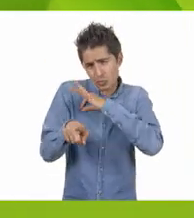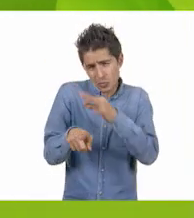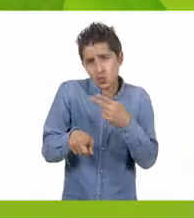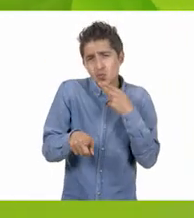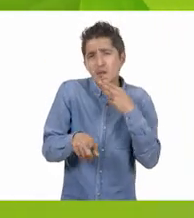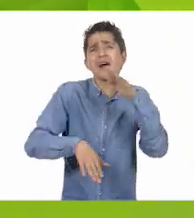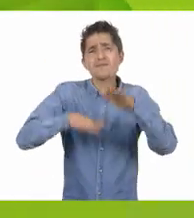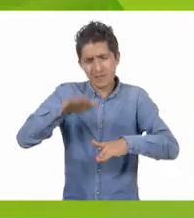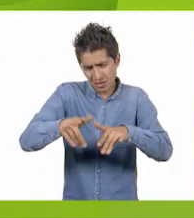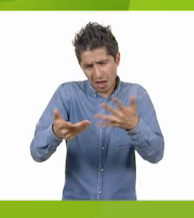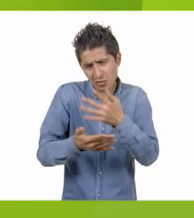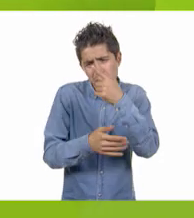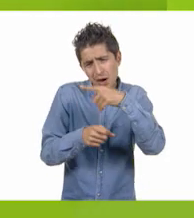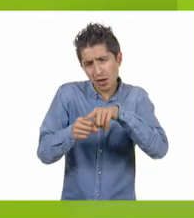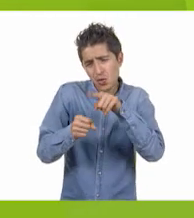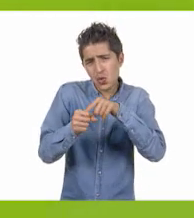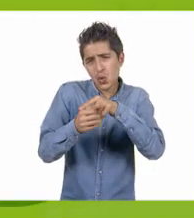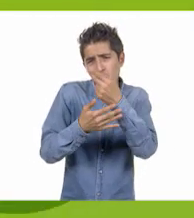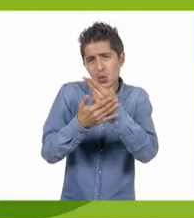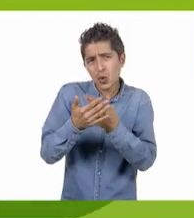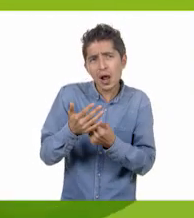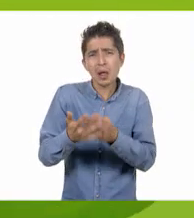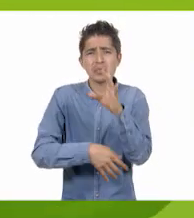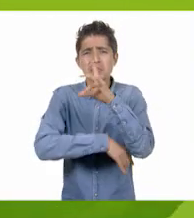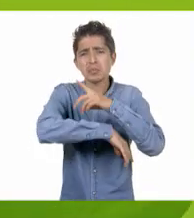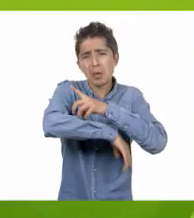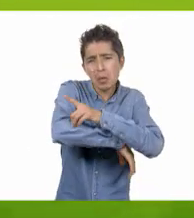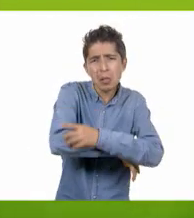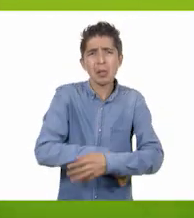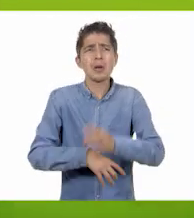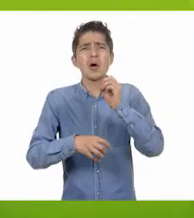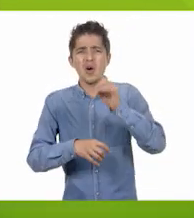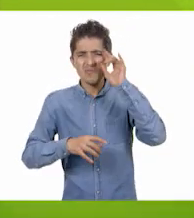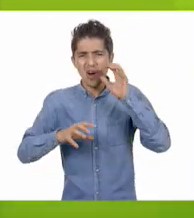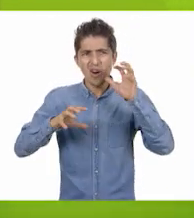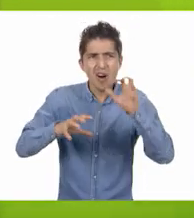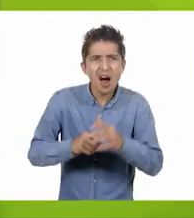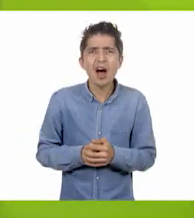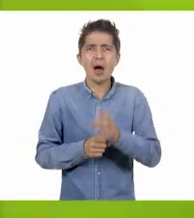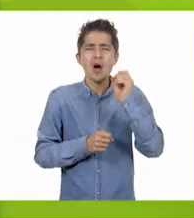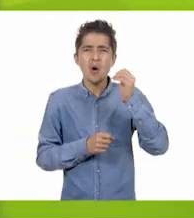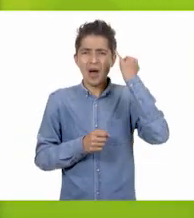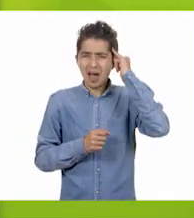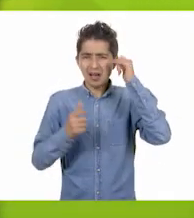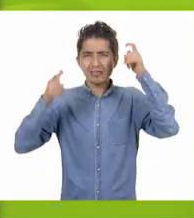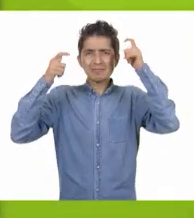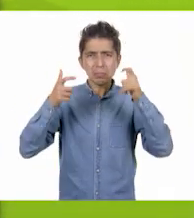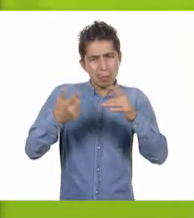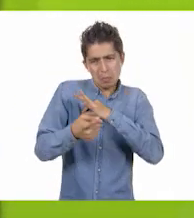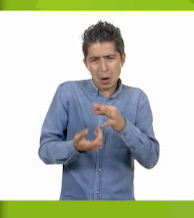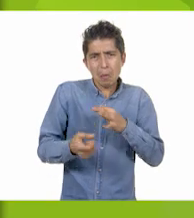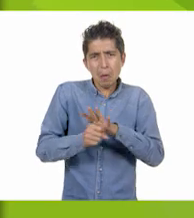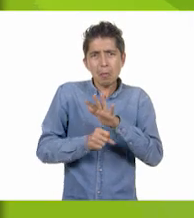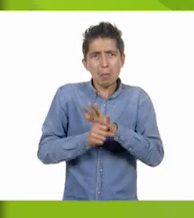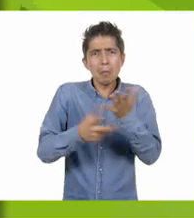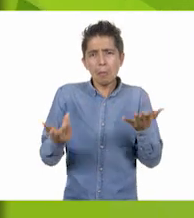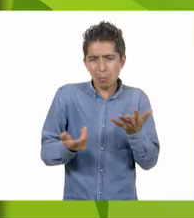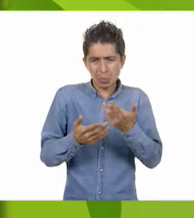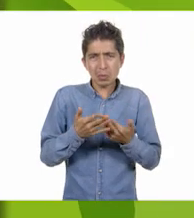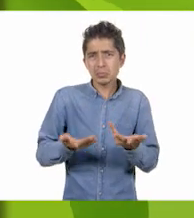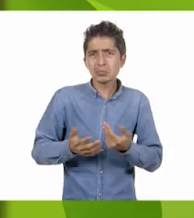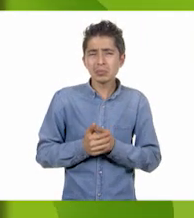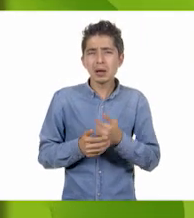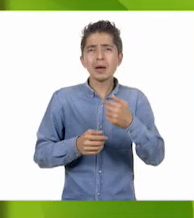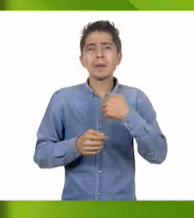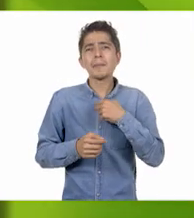usarme de vez en cuando para colorear algún dinosaurio o monstruo o vaquero rosa? ¿No les caería mal un poco de color?